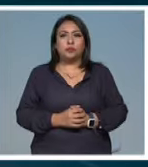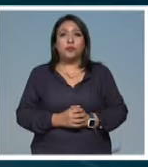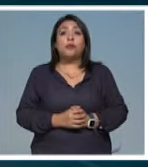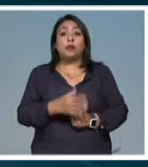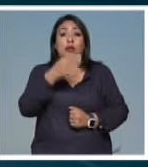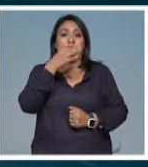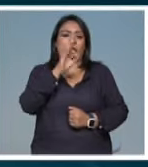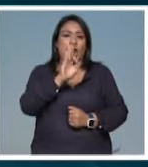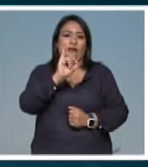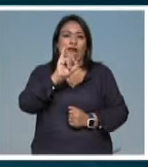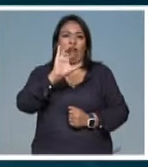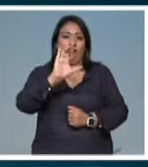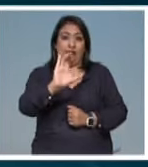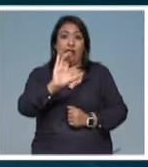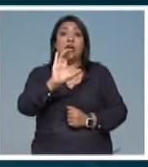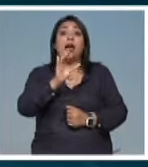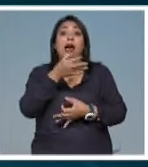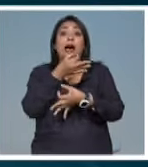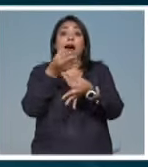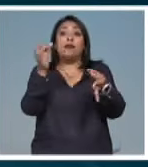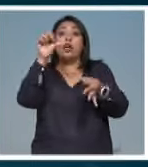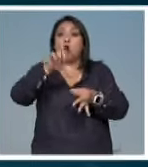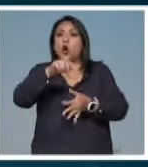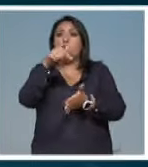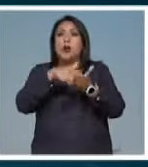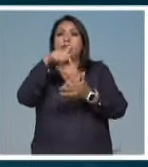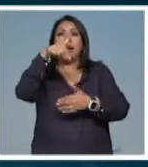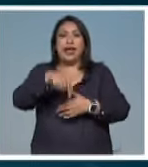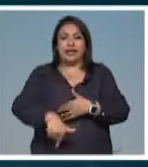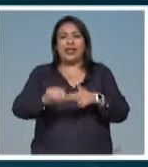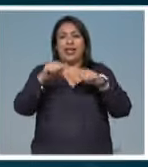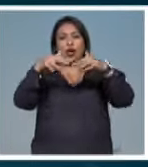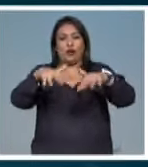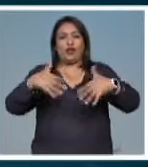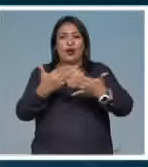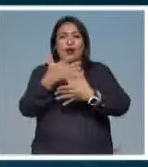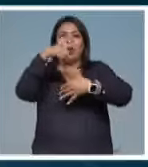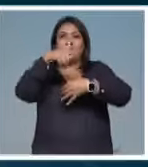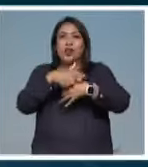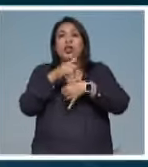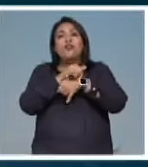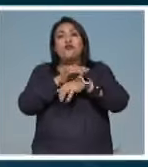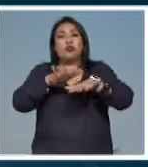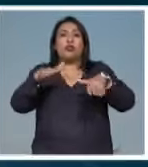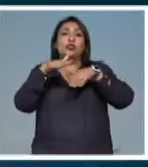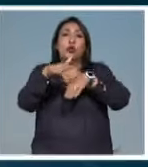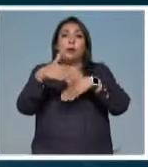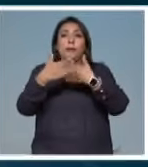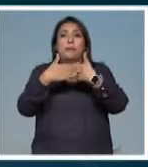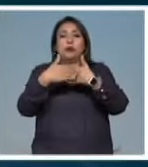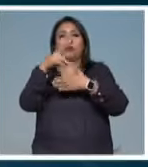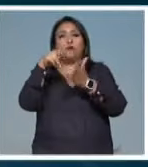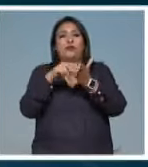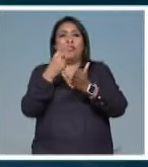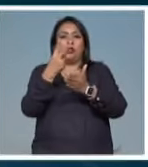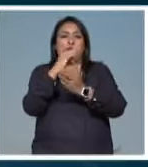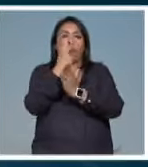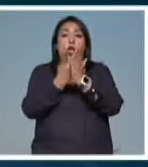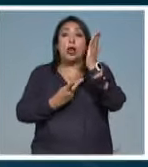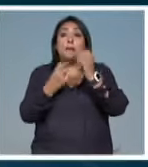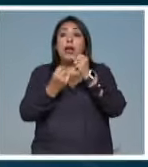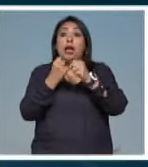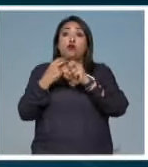El Festival Internacional Cervantino dio hoy aquí en el Coloso de Reforma un adelanto de lo que será su programación para 2022, año en